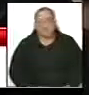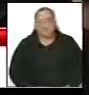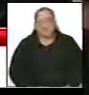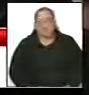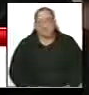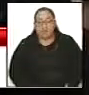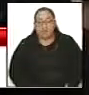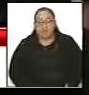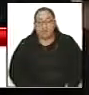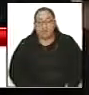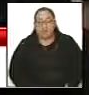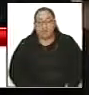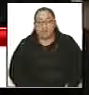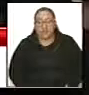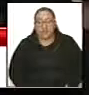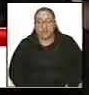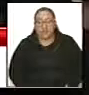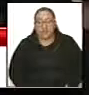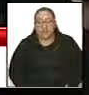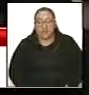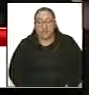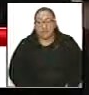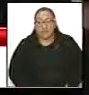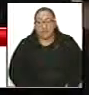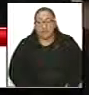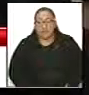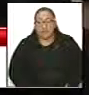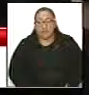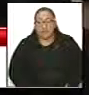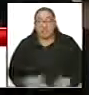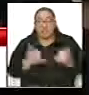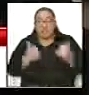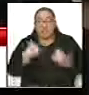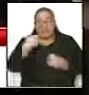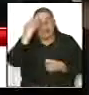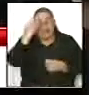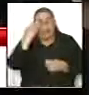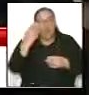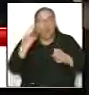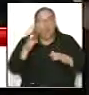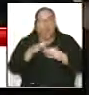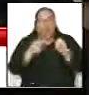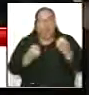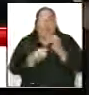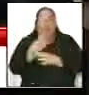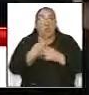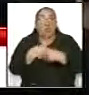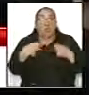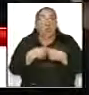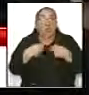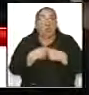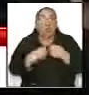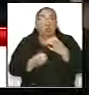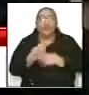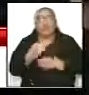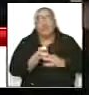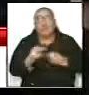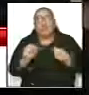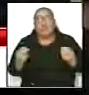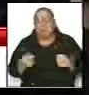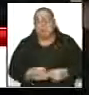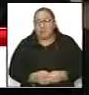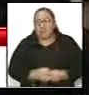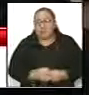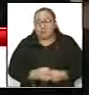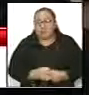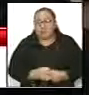Particularmente, hoy en día tenemos que tener en cuenta que la tecnología ha evolucionado exponencialmente.